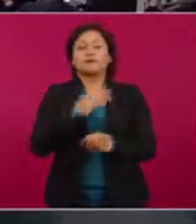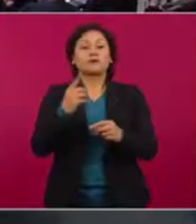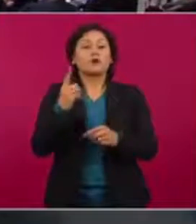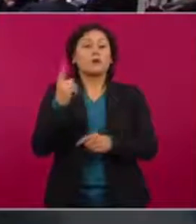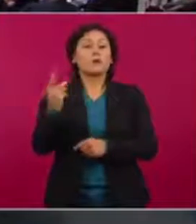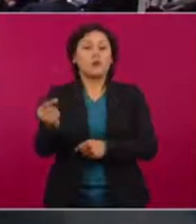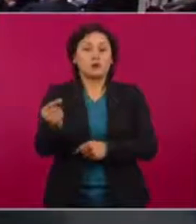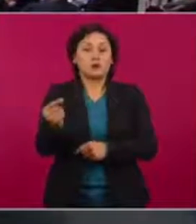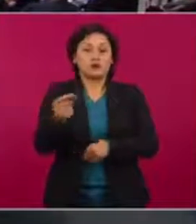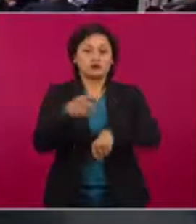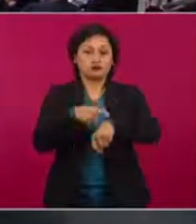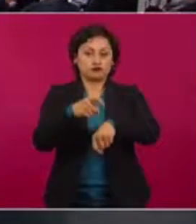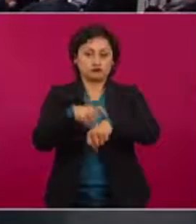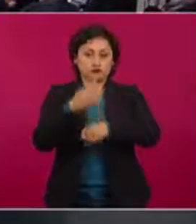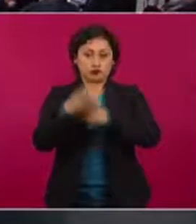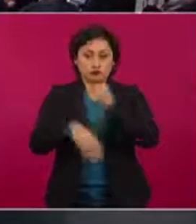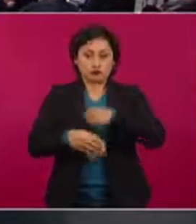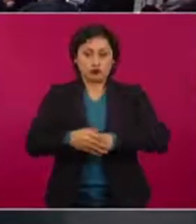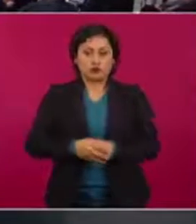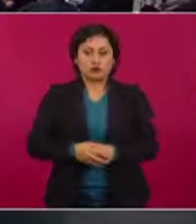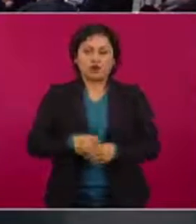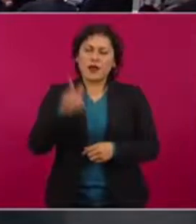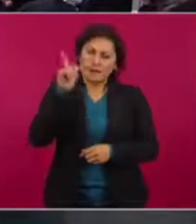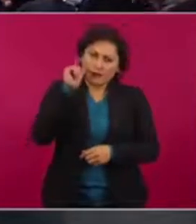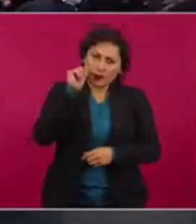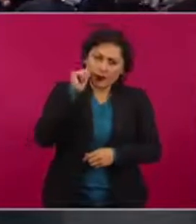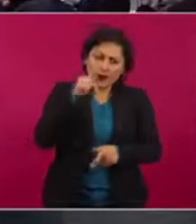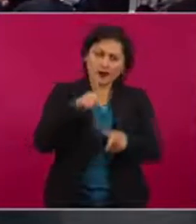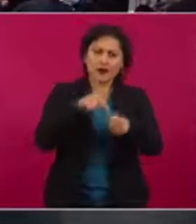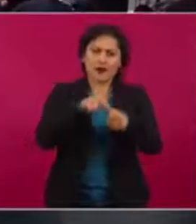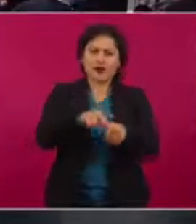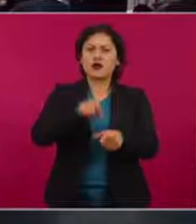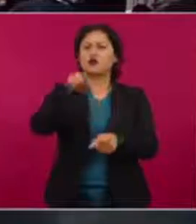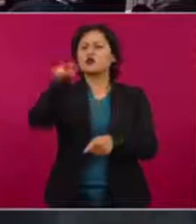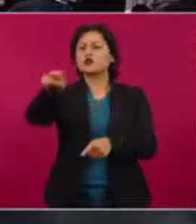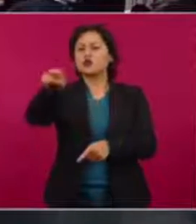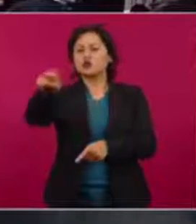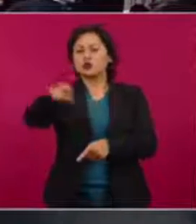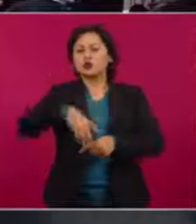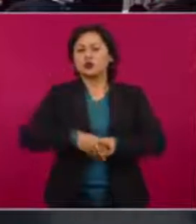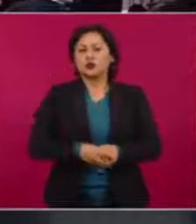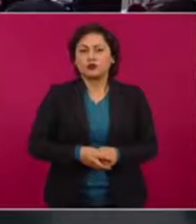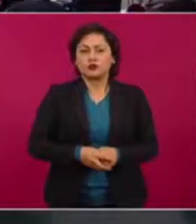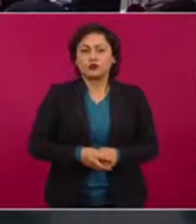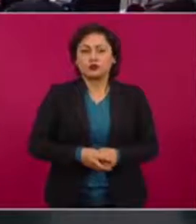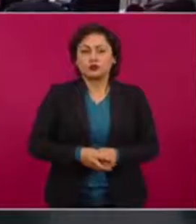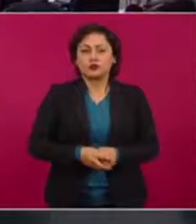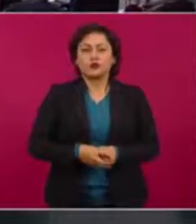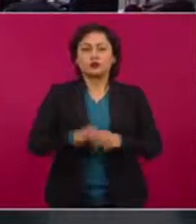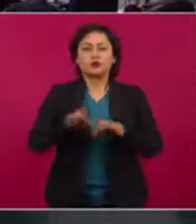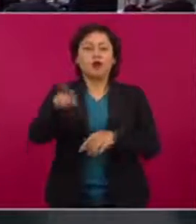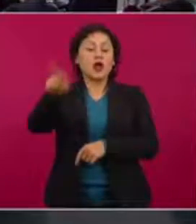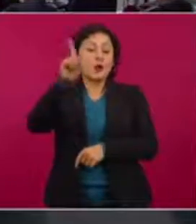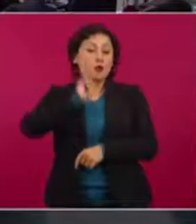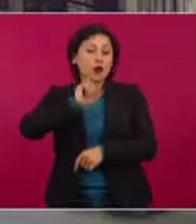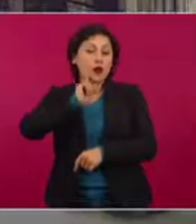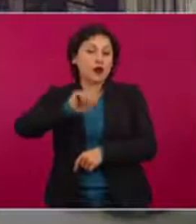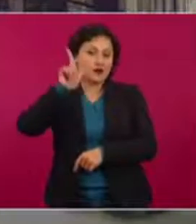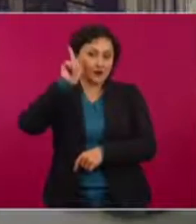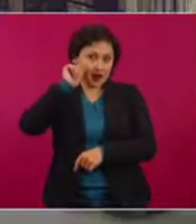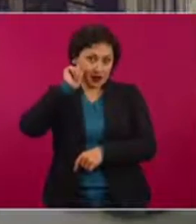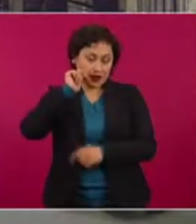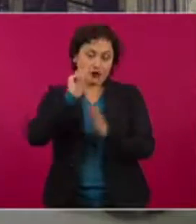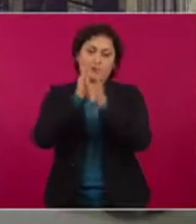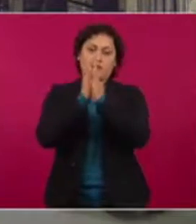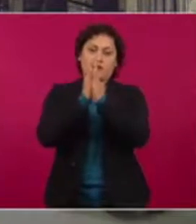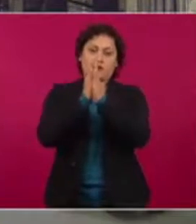más, seguimos mañana. Tú vas. Mira, ella mañana, por